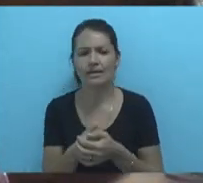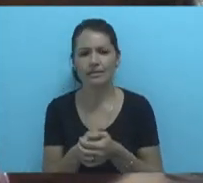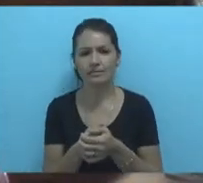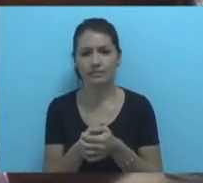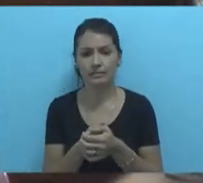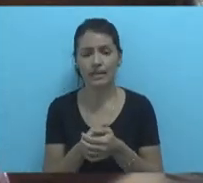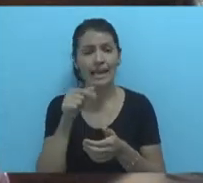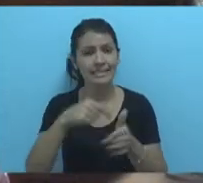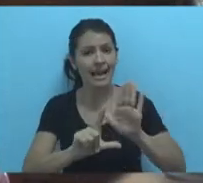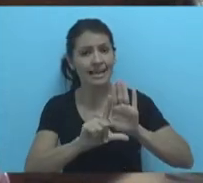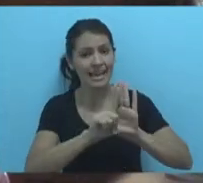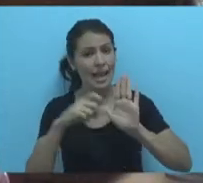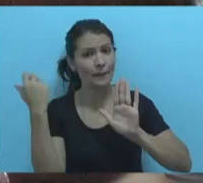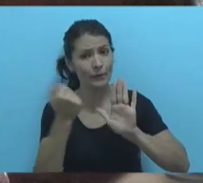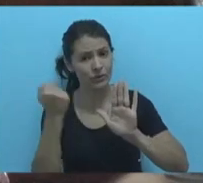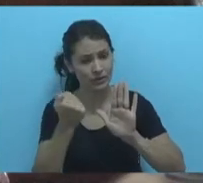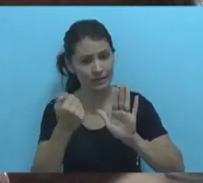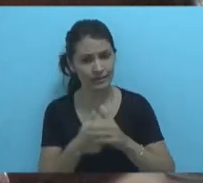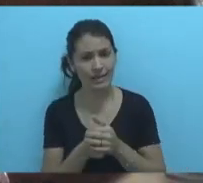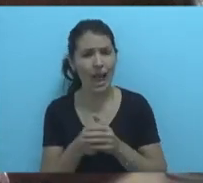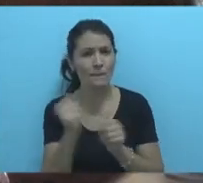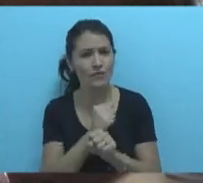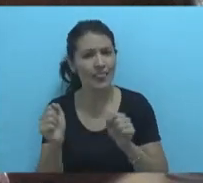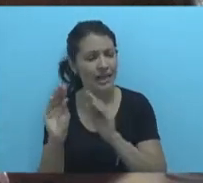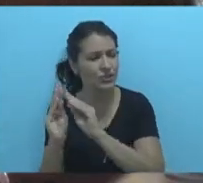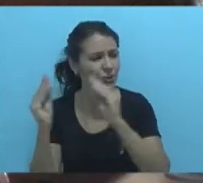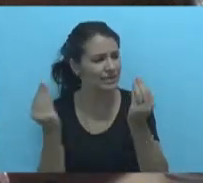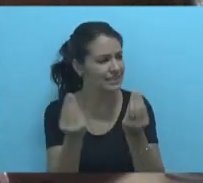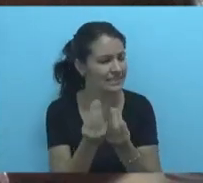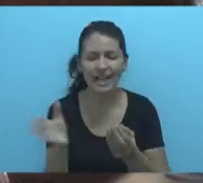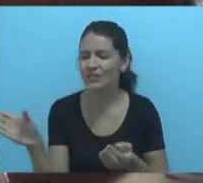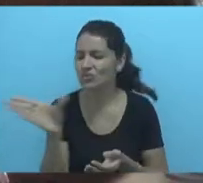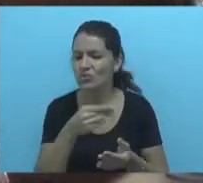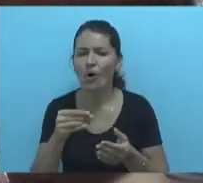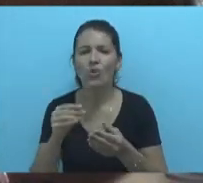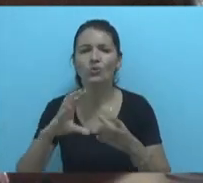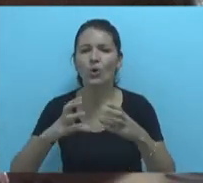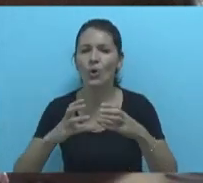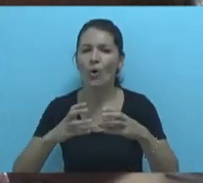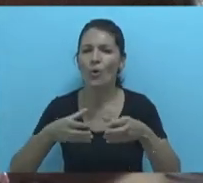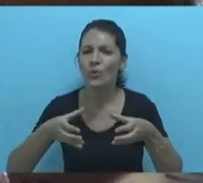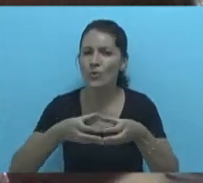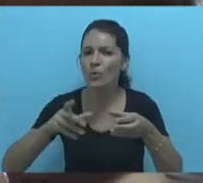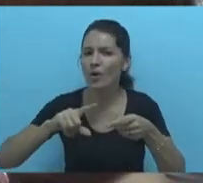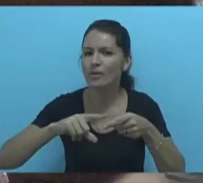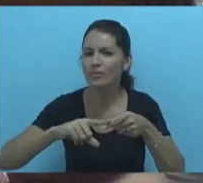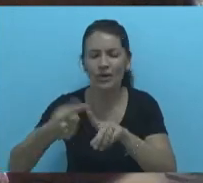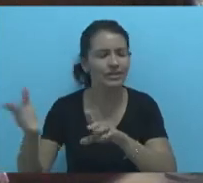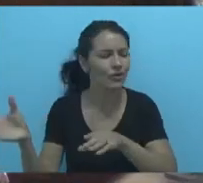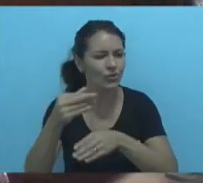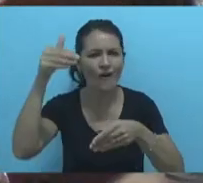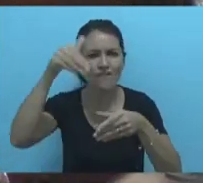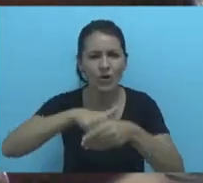Nación, fue una ley que fue aprobada por unanimidad por todos los sectores de la política y que empezó a convertirse a